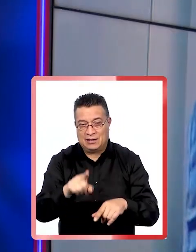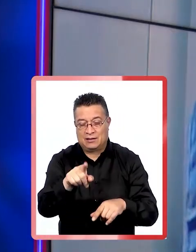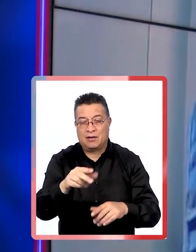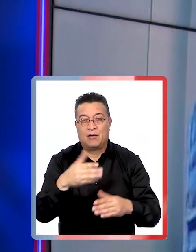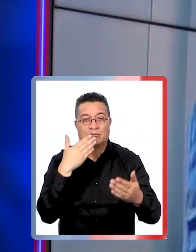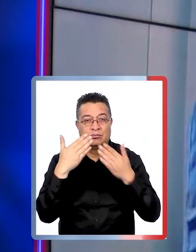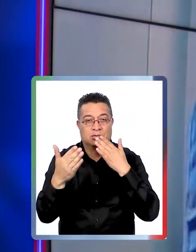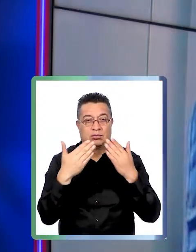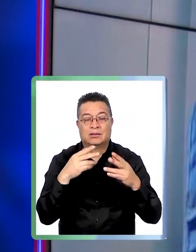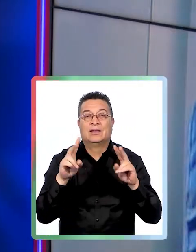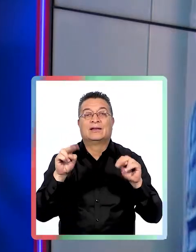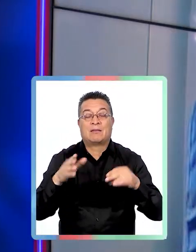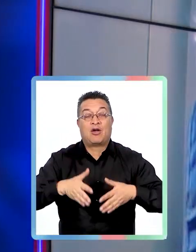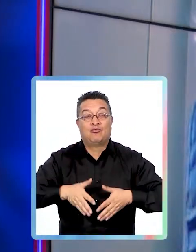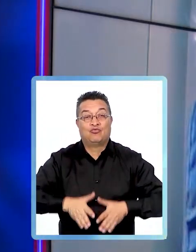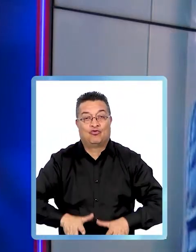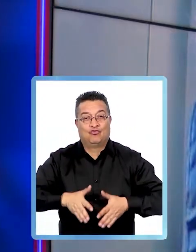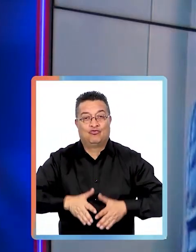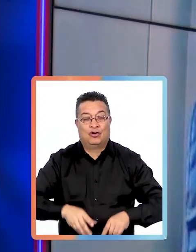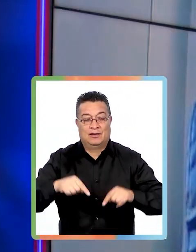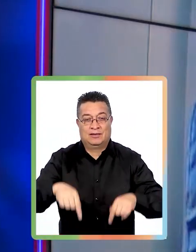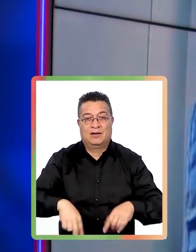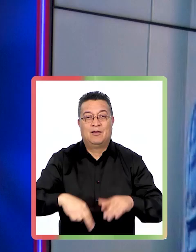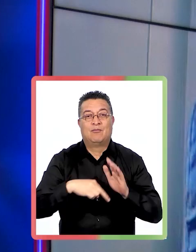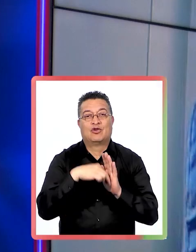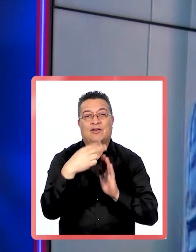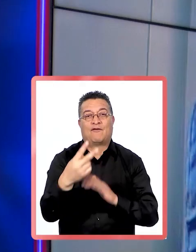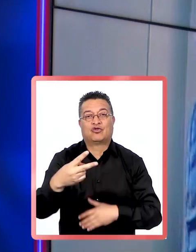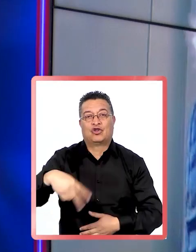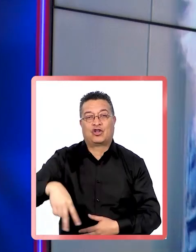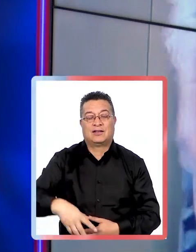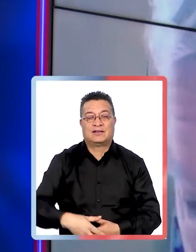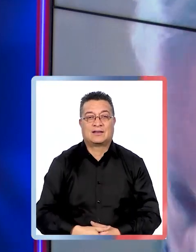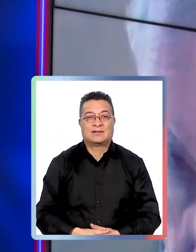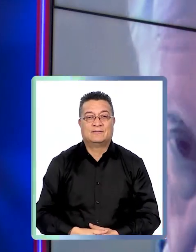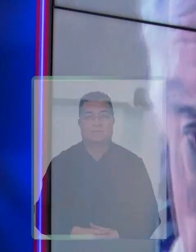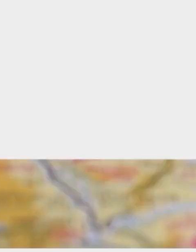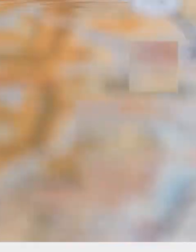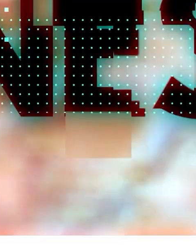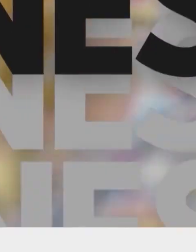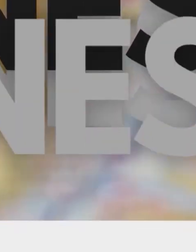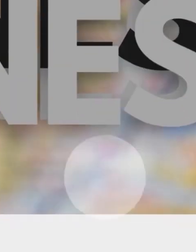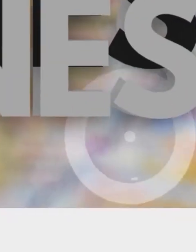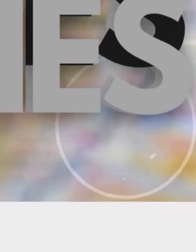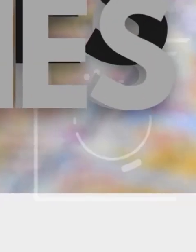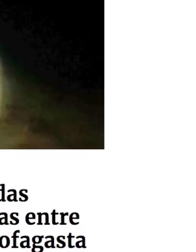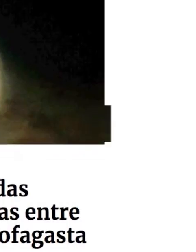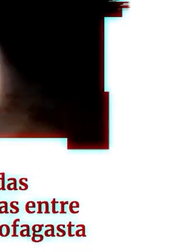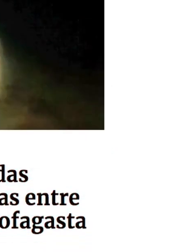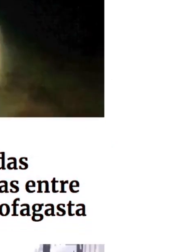con nosotros, estamos hablando de la natalidad aquí en Portavoz Noticias.